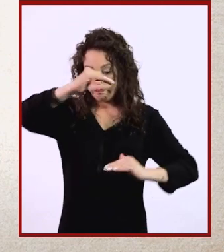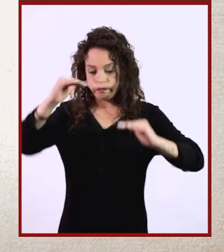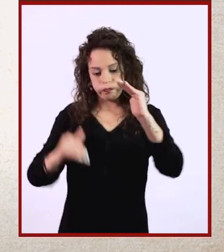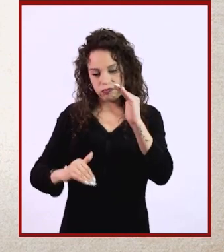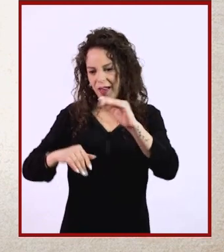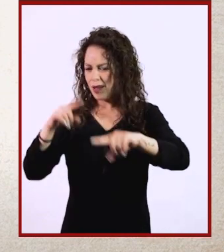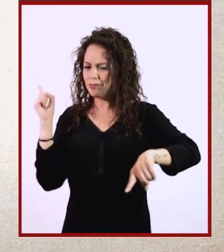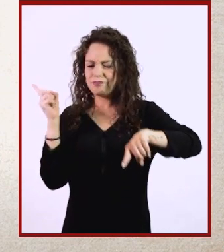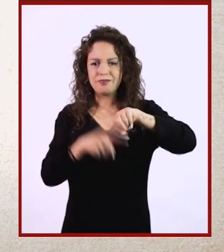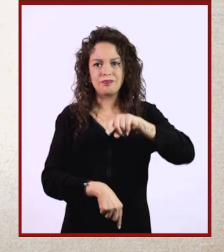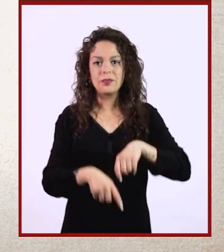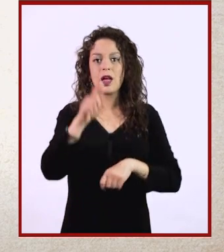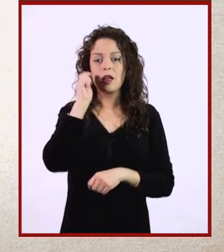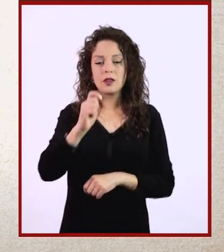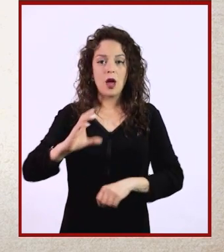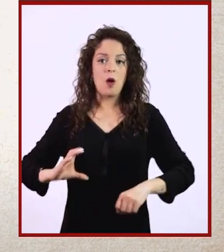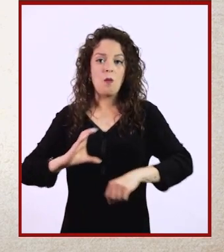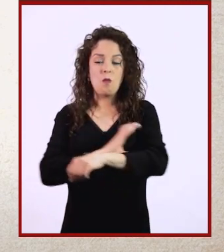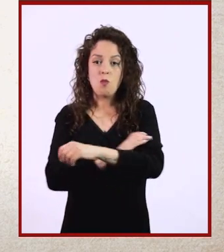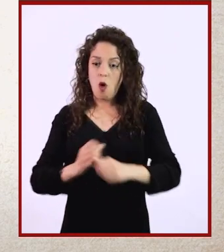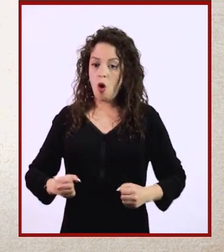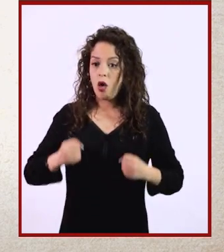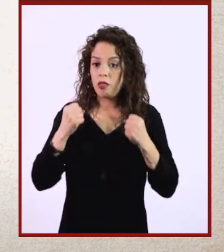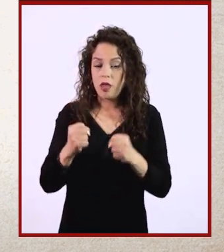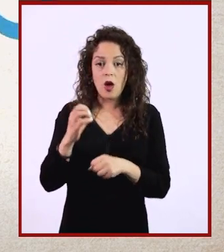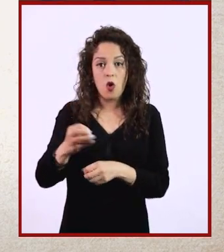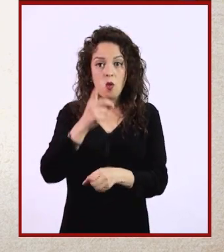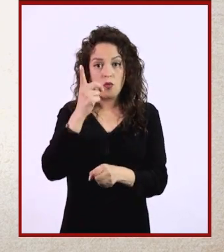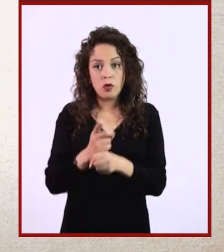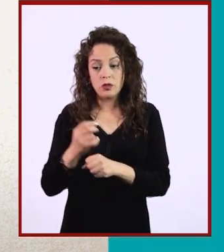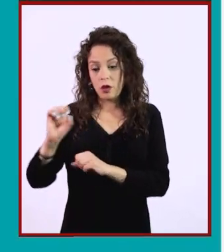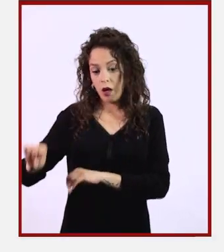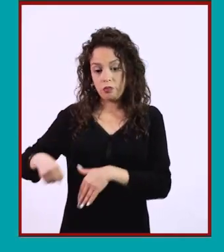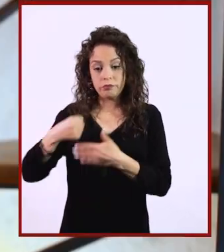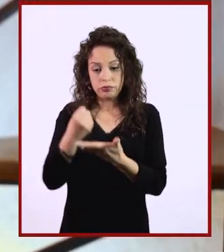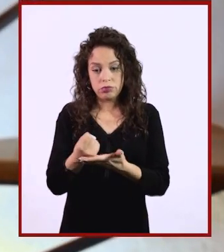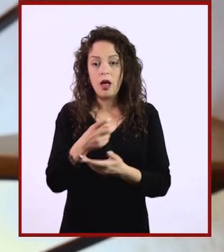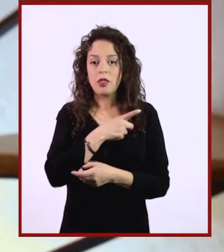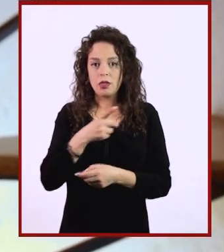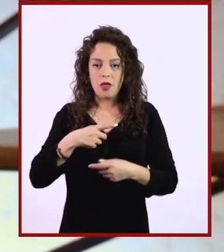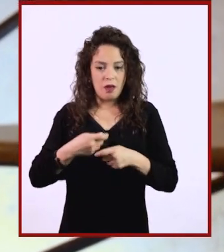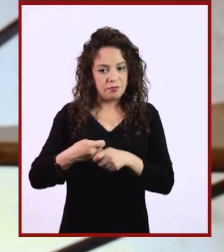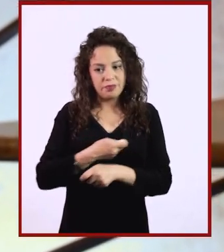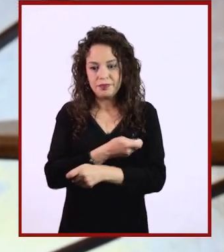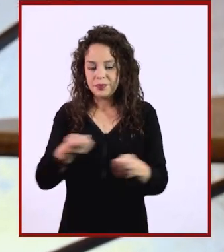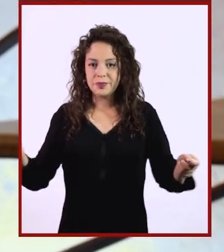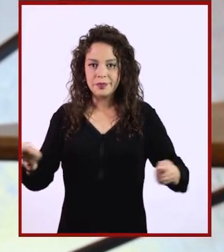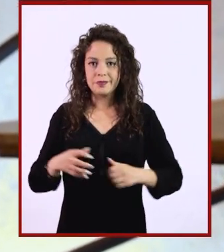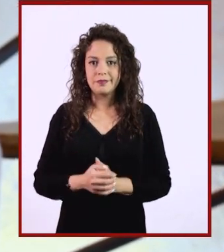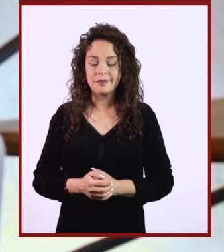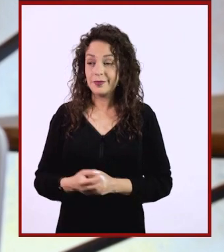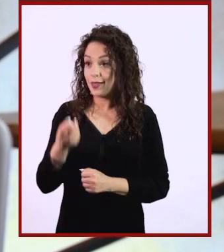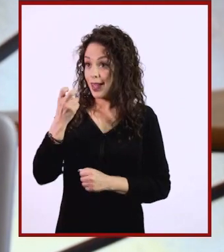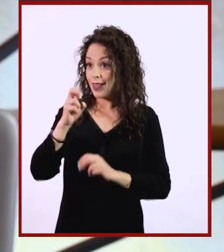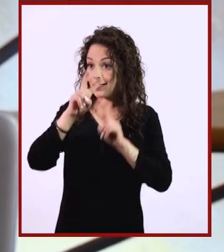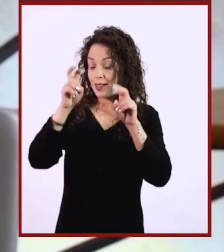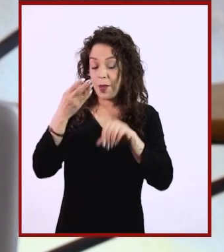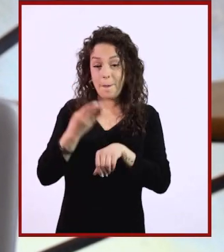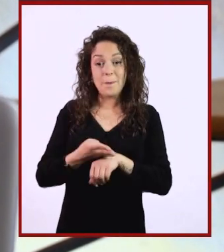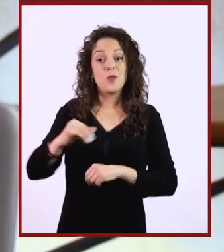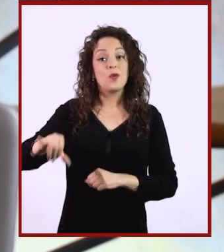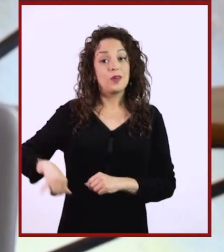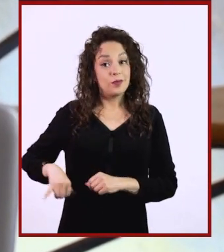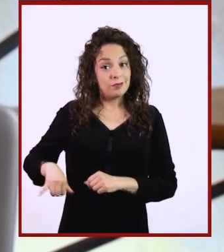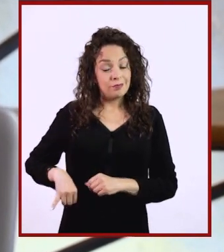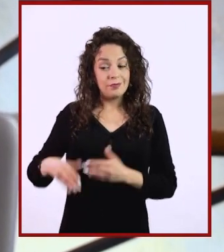la redistribución del poder, de las oportunidades y de los recursos. Este tema está interesantísimo y Daniela González